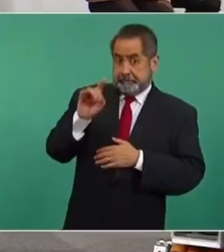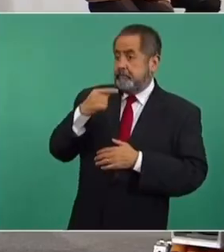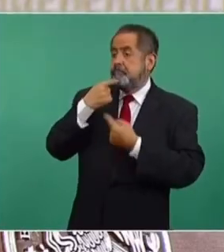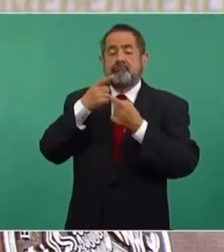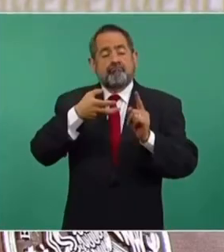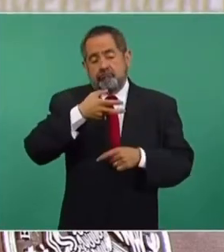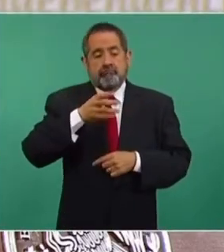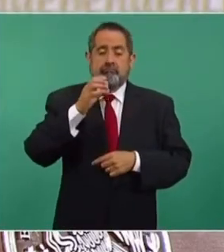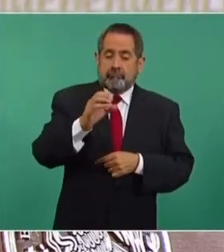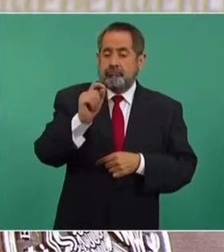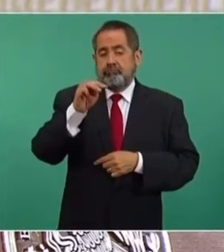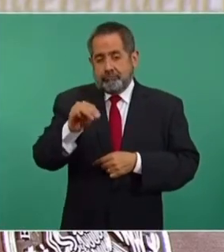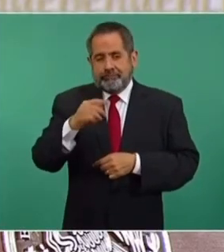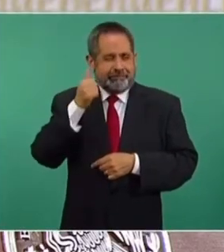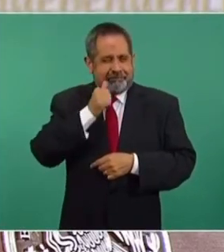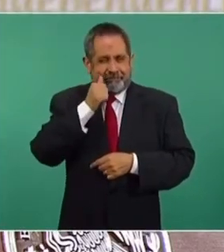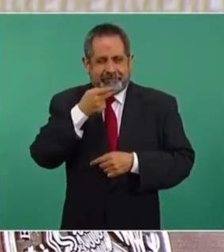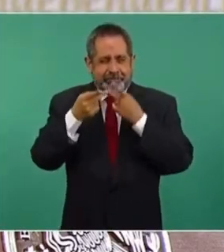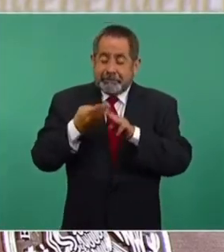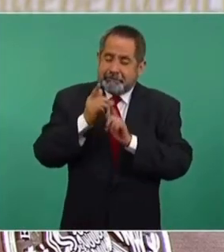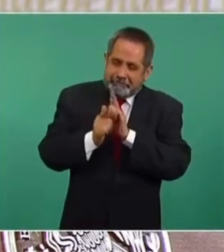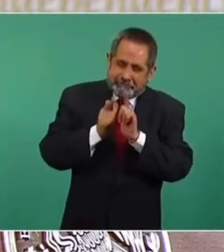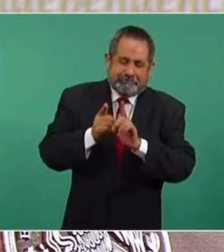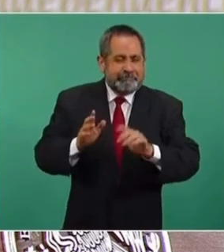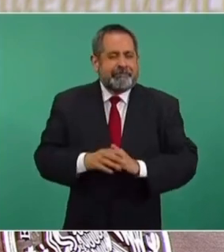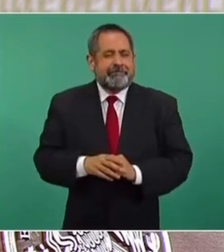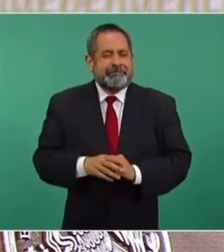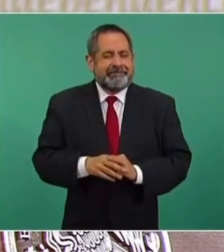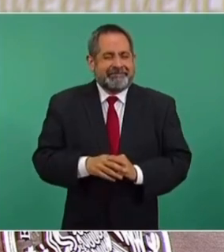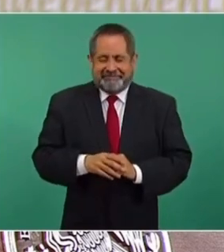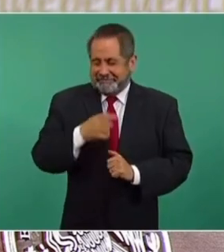Fidel, la CTM, decía don Fidel, que hablaba muy despacio.